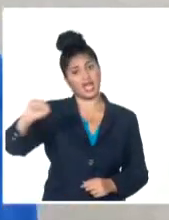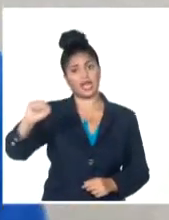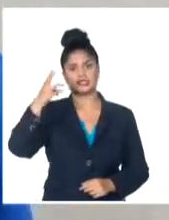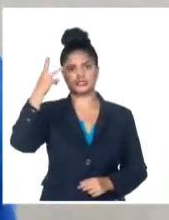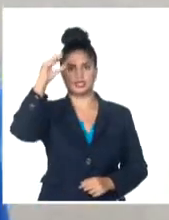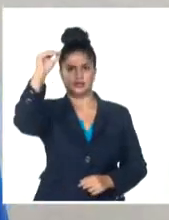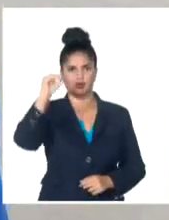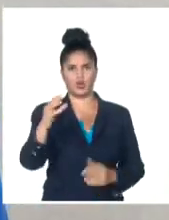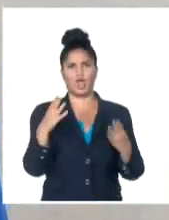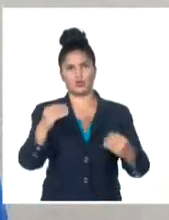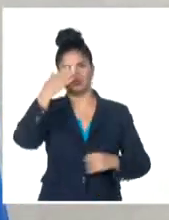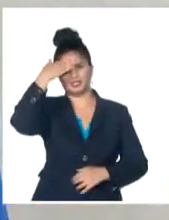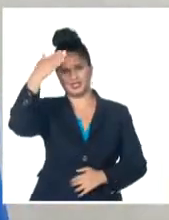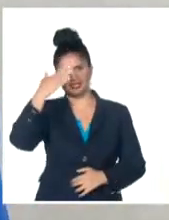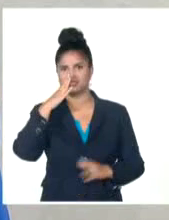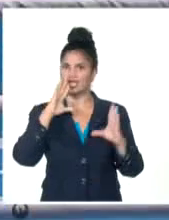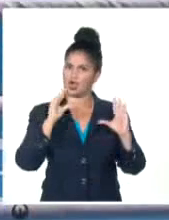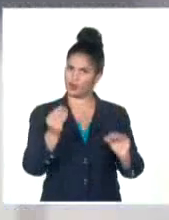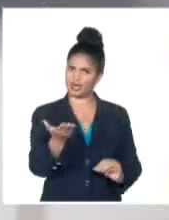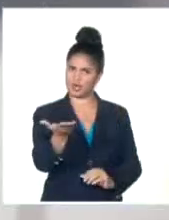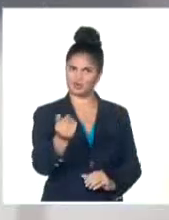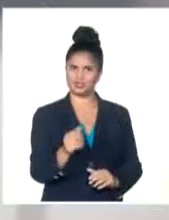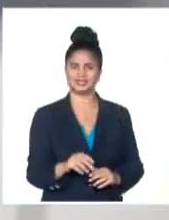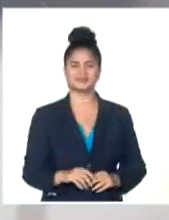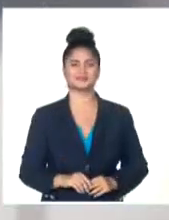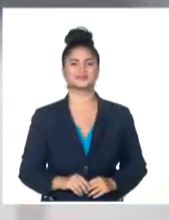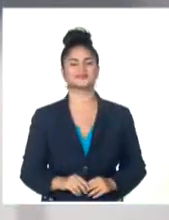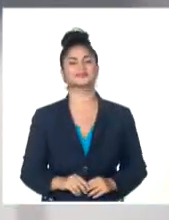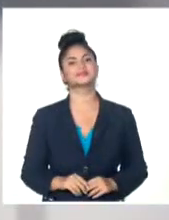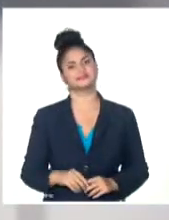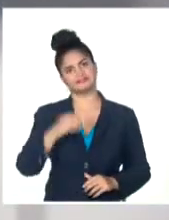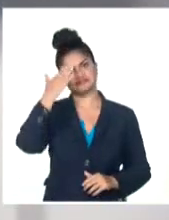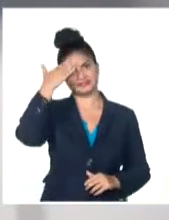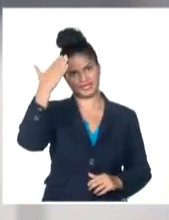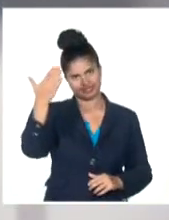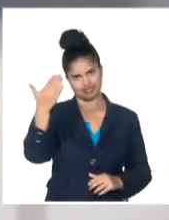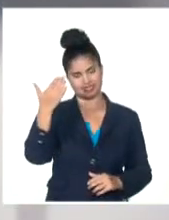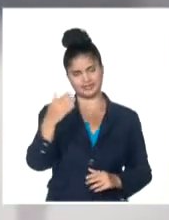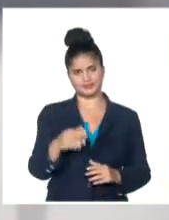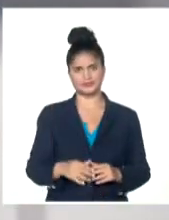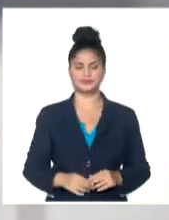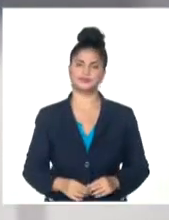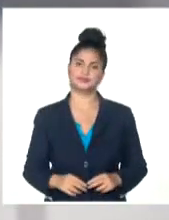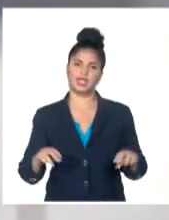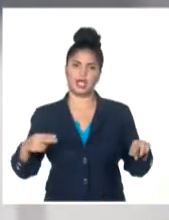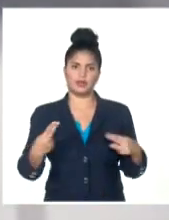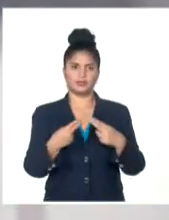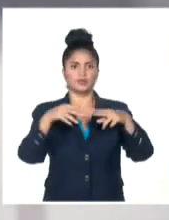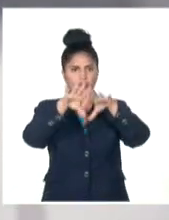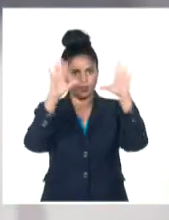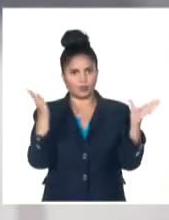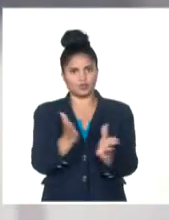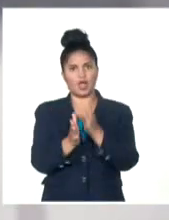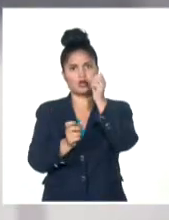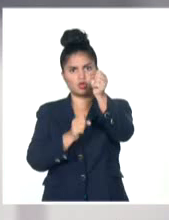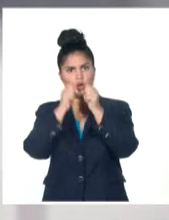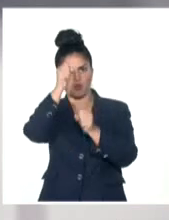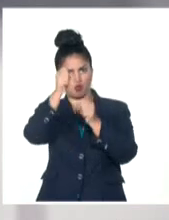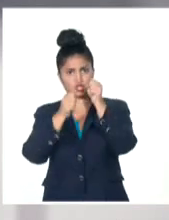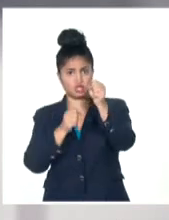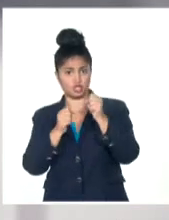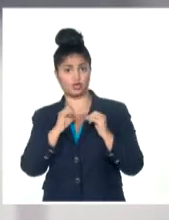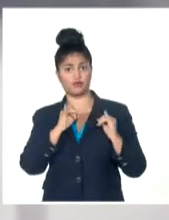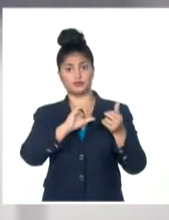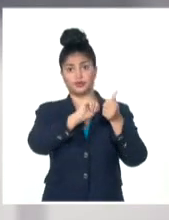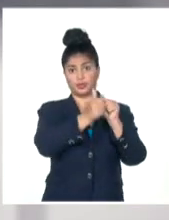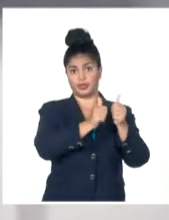Muchas gracias, te reitero, buenas noches. Gracias, Luis. A propósito del Mundial de Boxeo, el canal Tele Rebelde informa que los